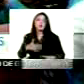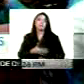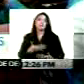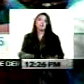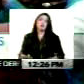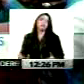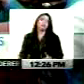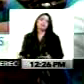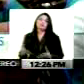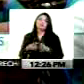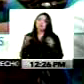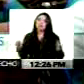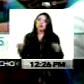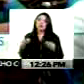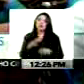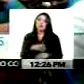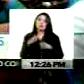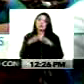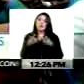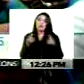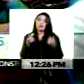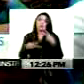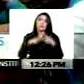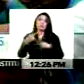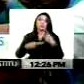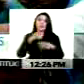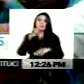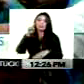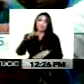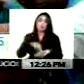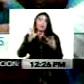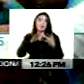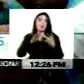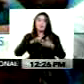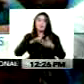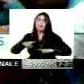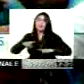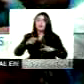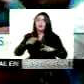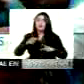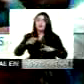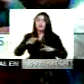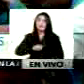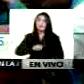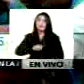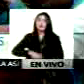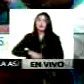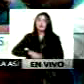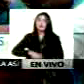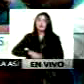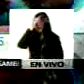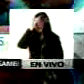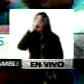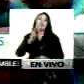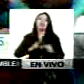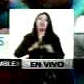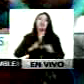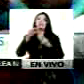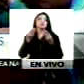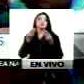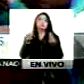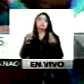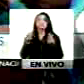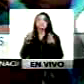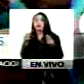sabemos que son la mayoría y que están dispuestos a sumarse en el marco del Consejo de Economía Productiva Nacional, que coordina el vicepresidente ejecutivo Tarek El